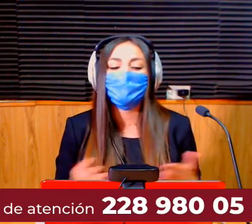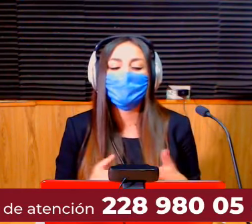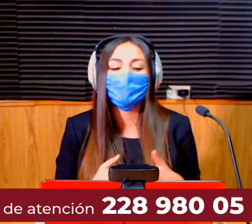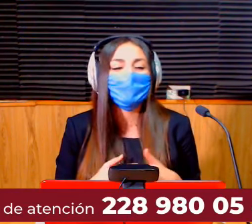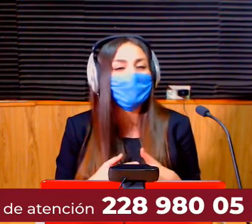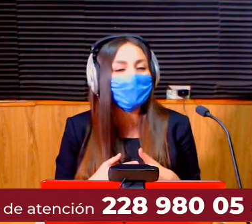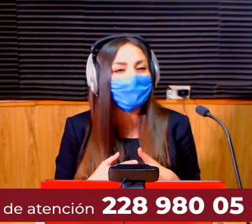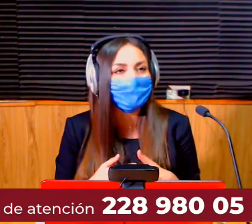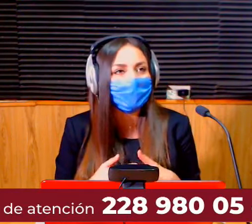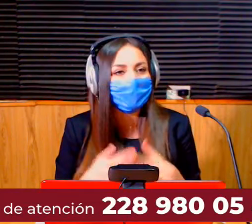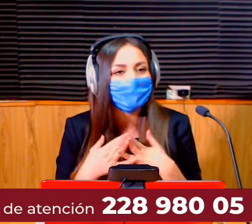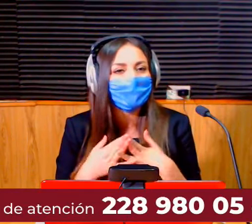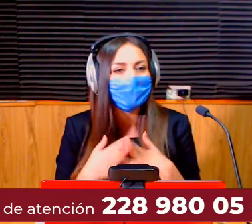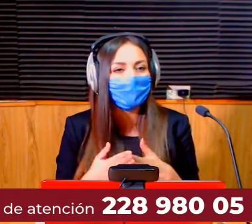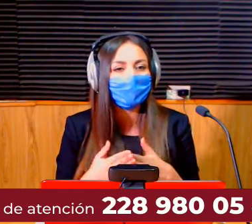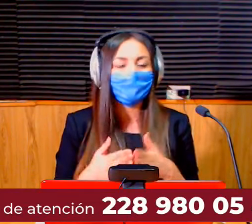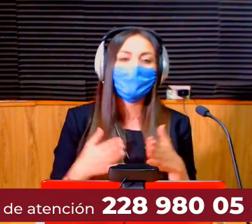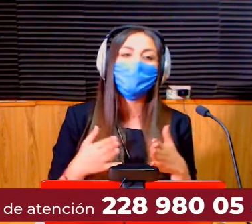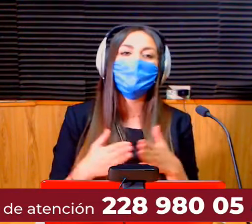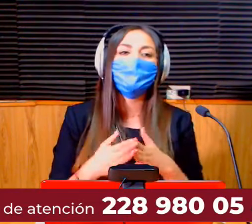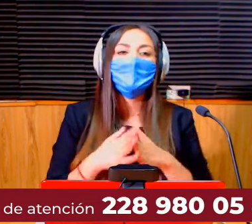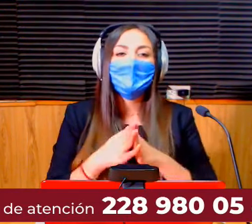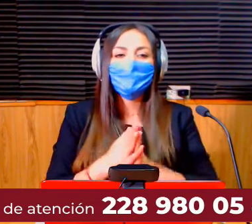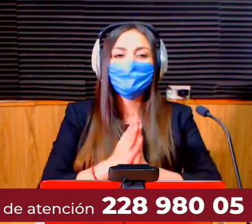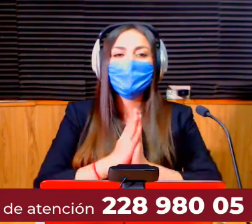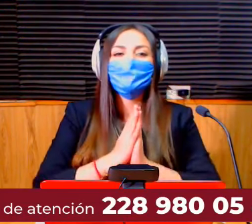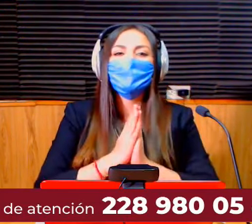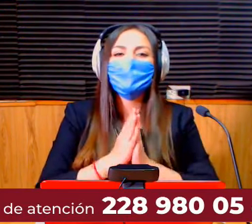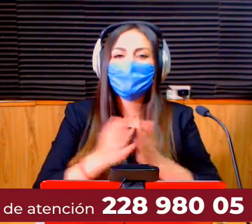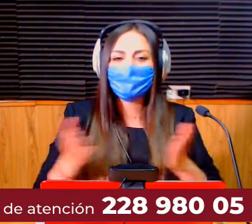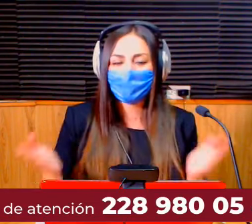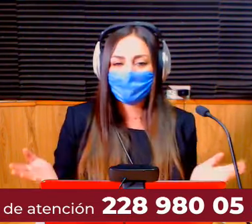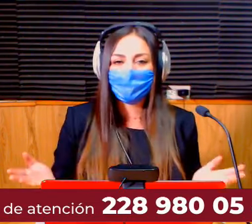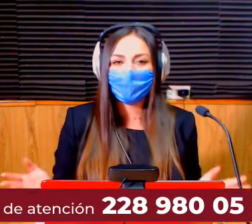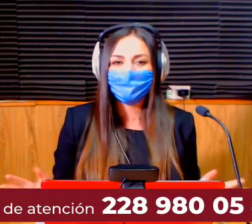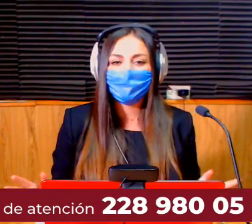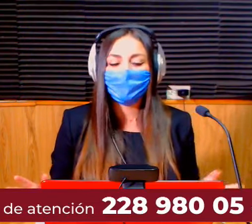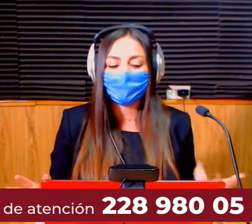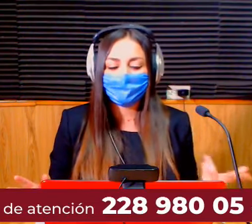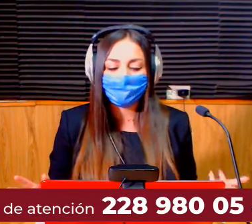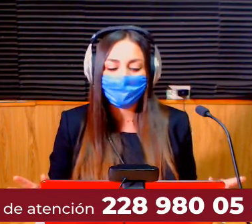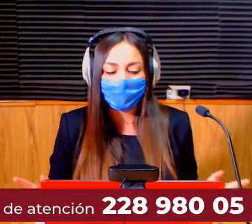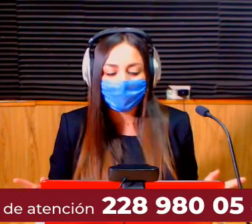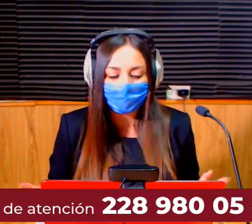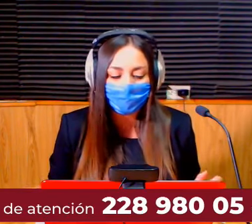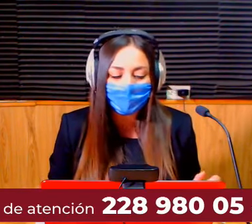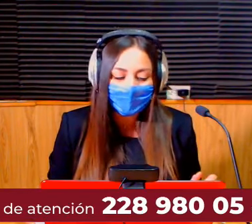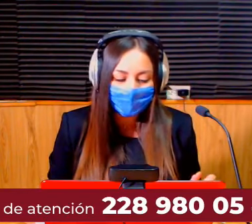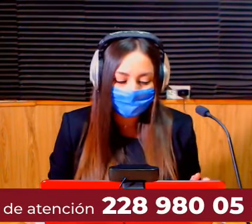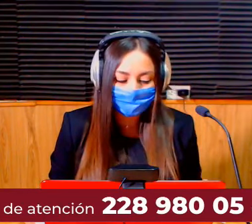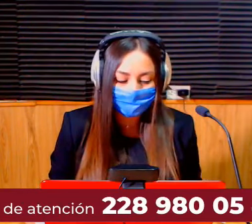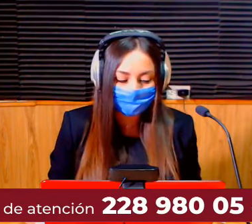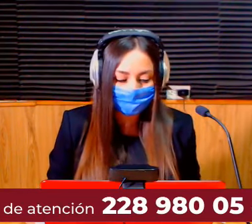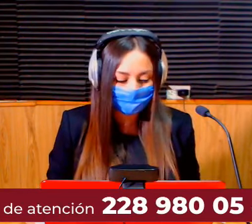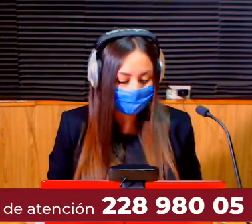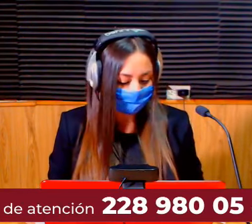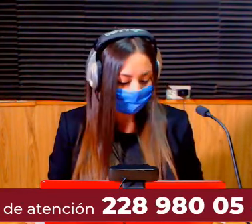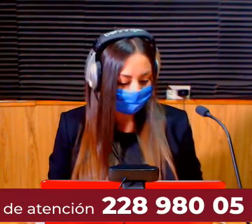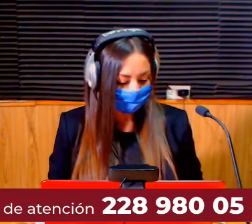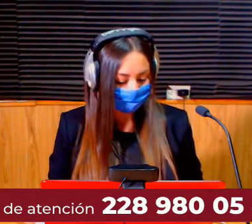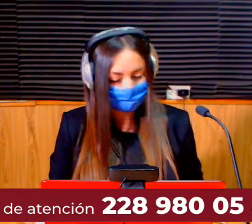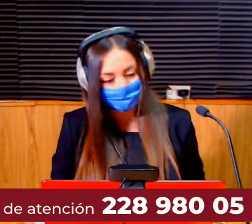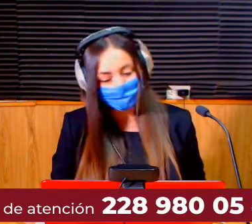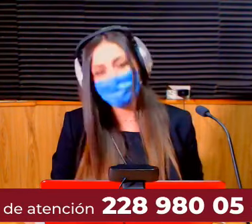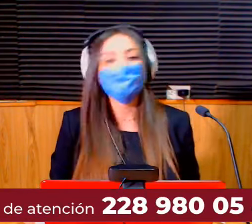tema de la ficha de evaluación diagnóstica, que es un tema que a los jóvenes los tiene pues bastante preocupados y que quieren saber de ello. Adelante, doctor José